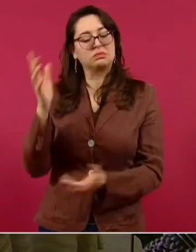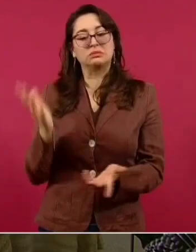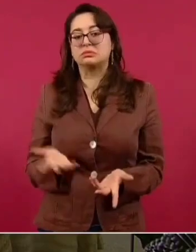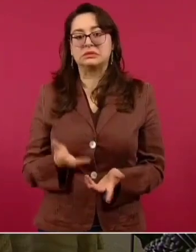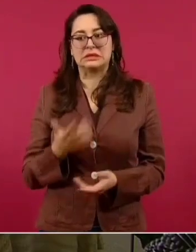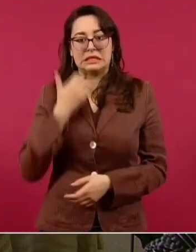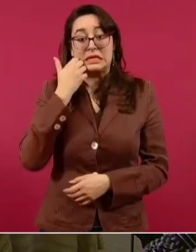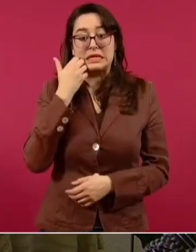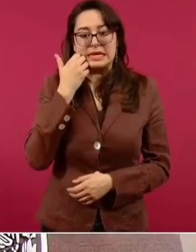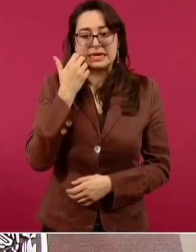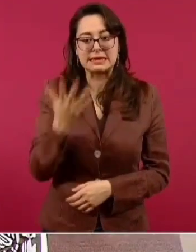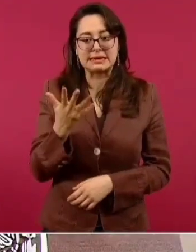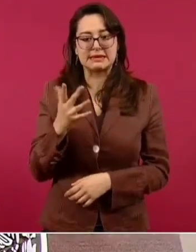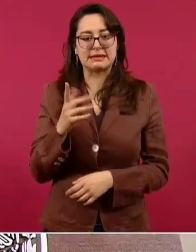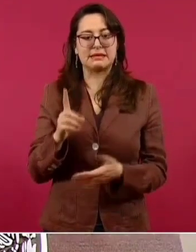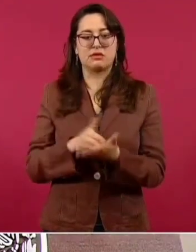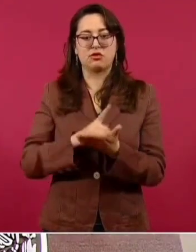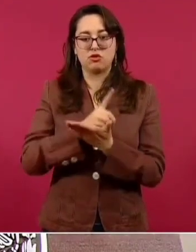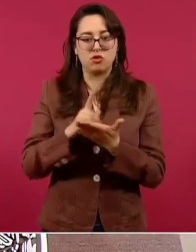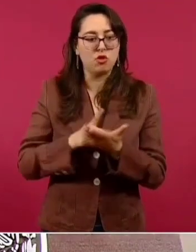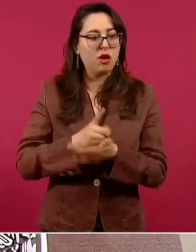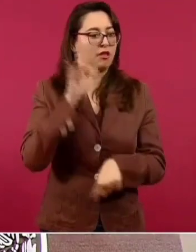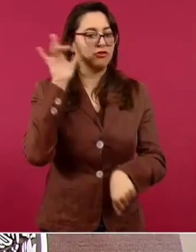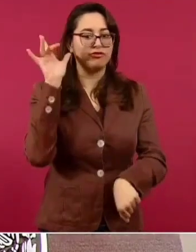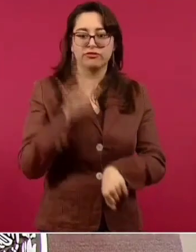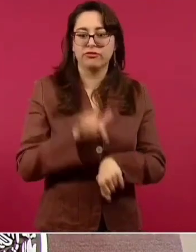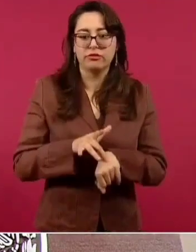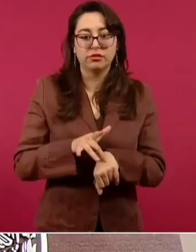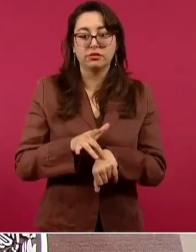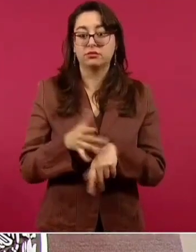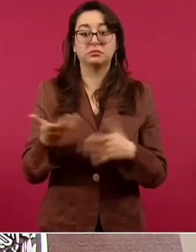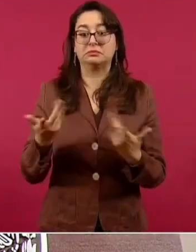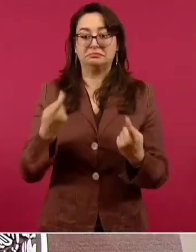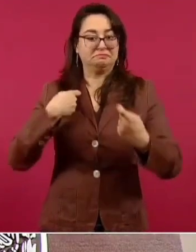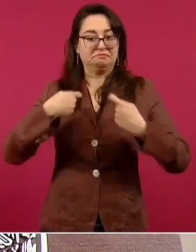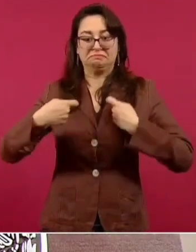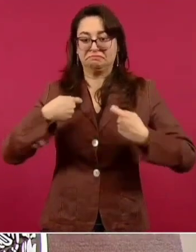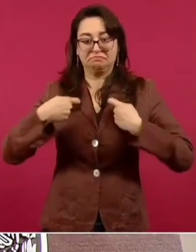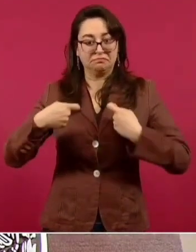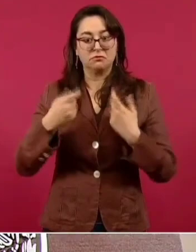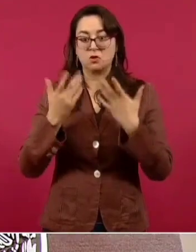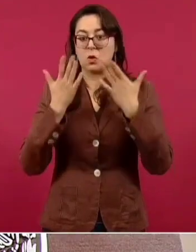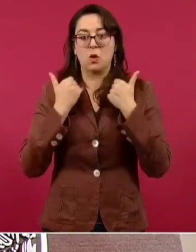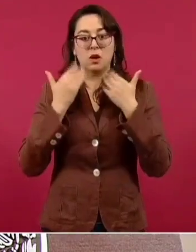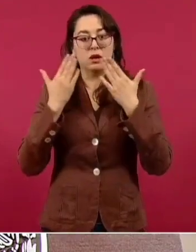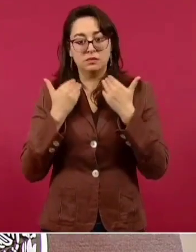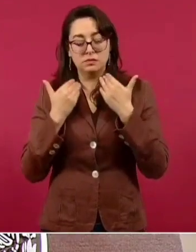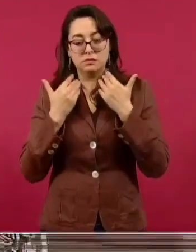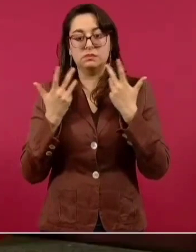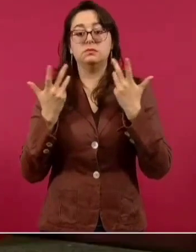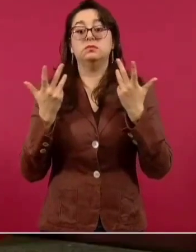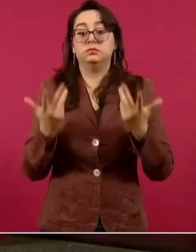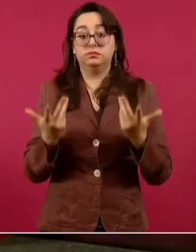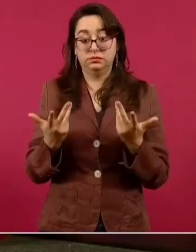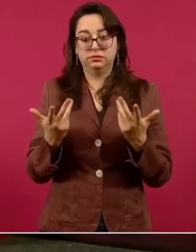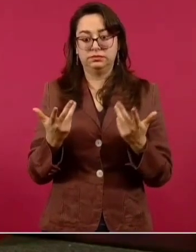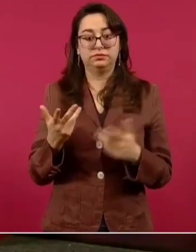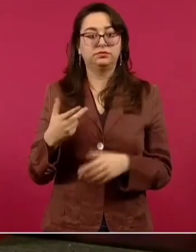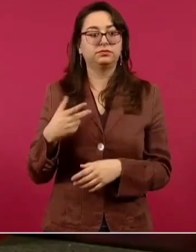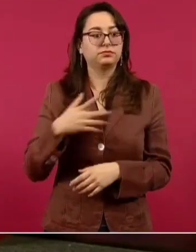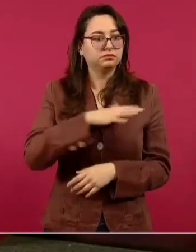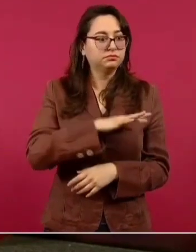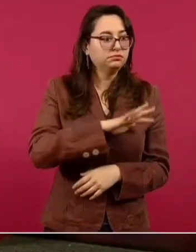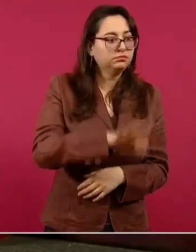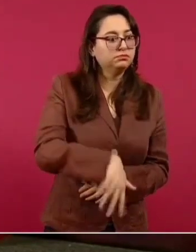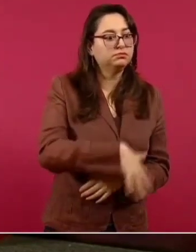muy importante porque en esa compulsión, que es irracional, empiezan también las conductas